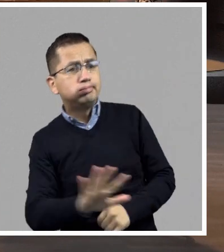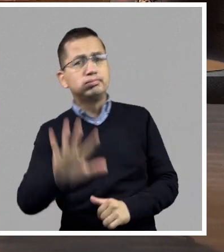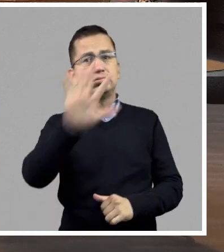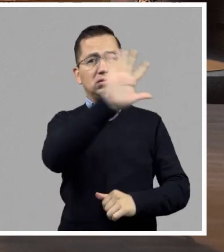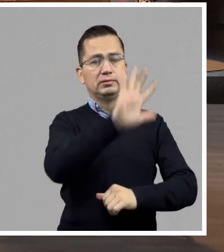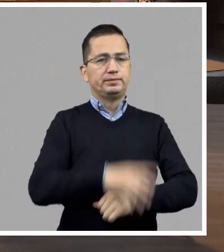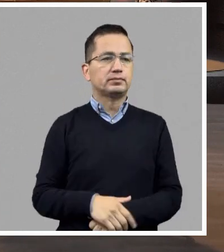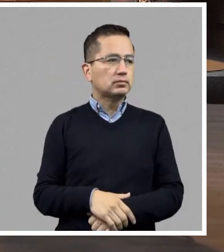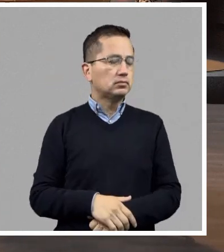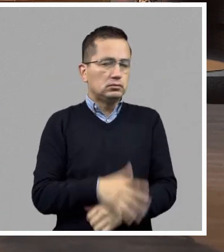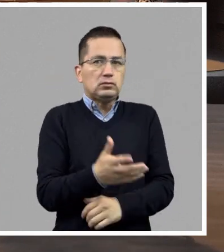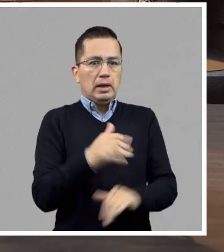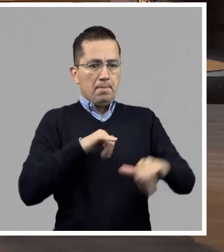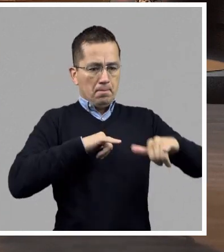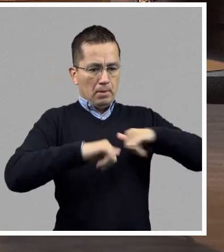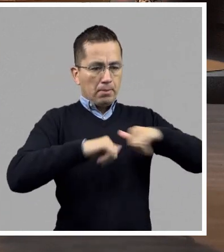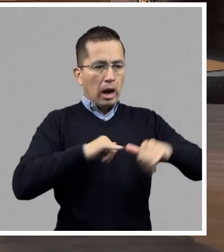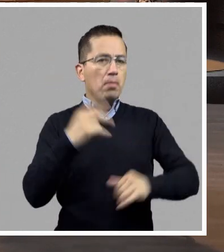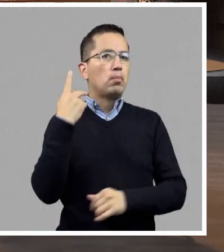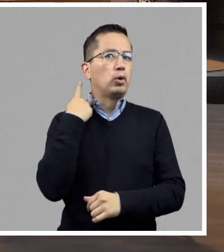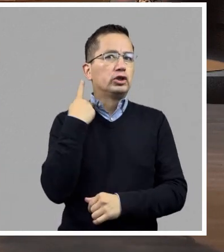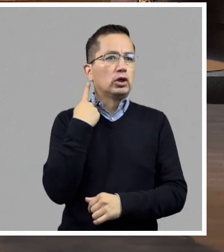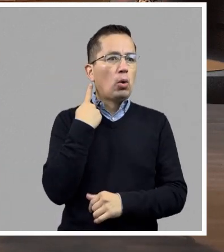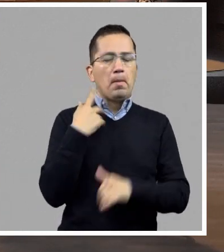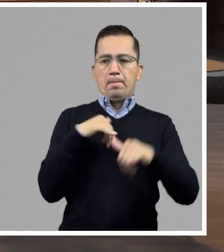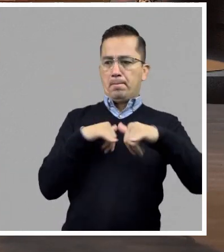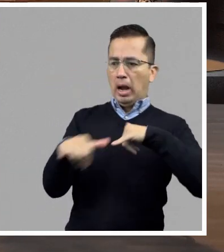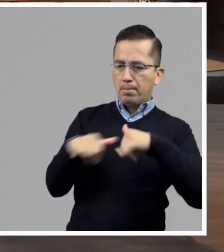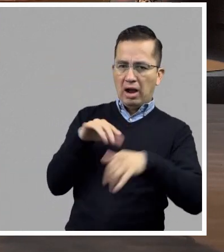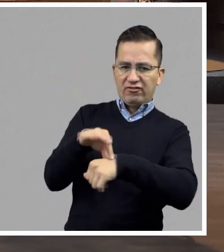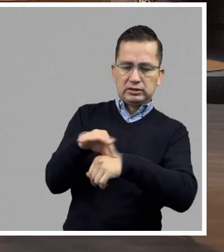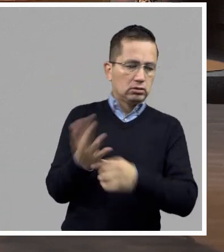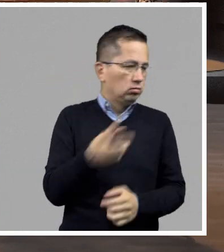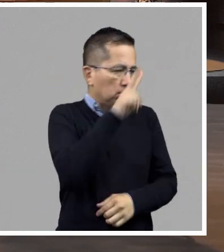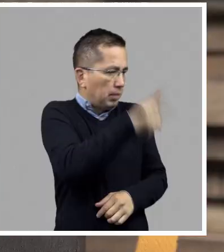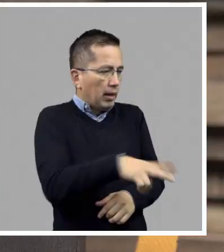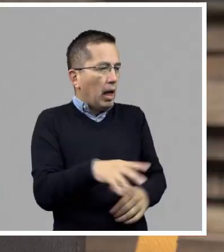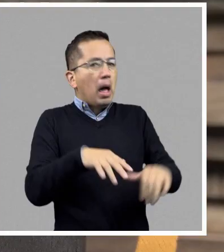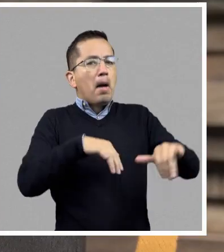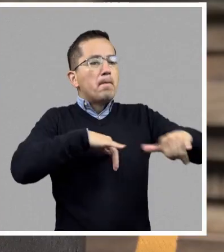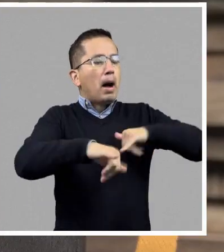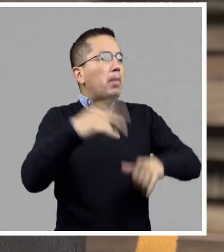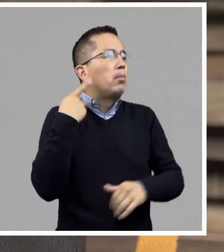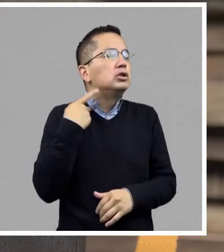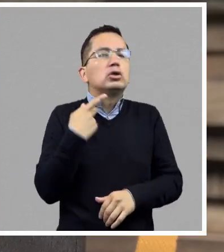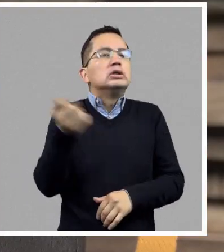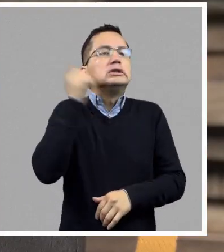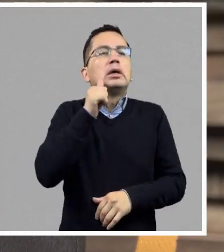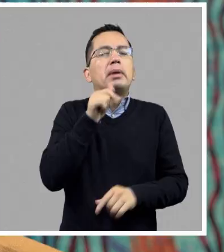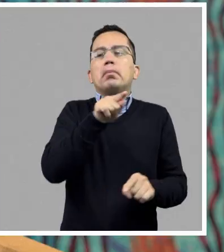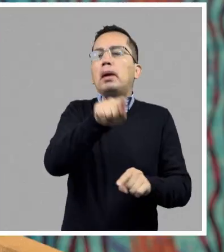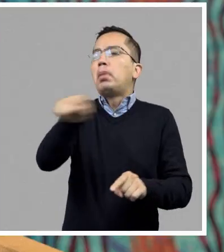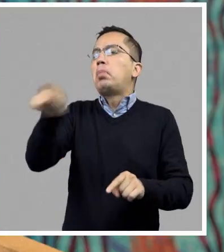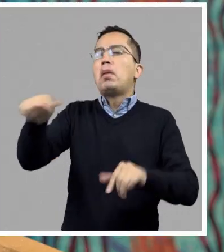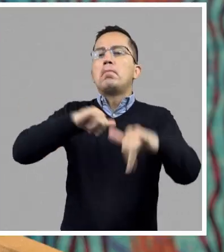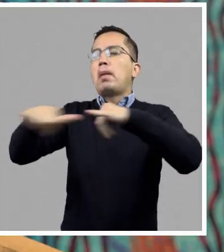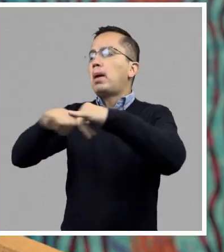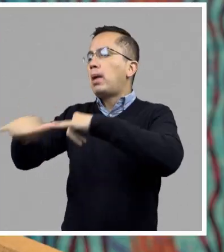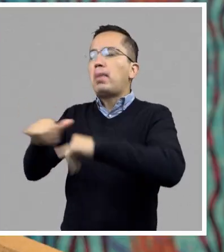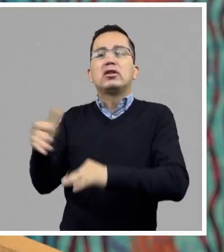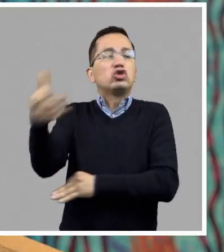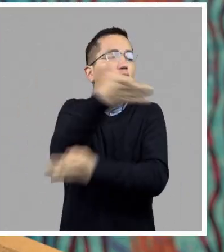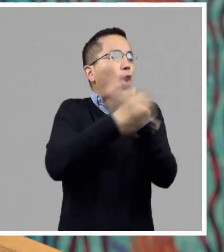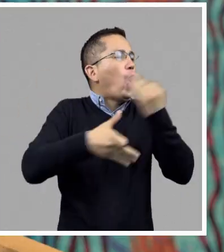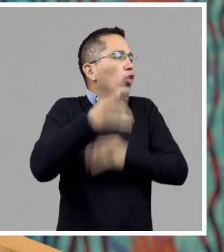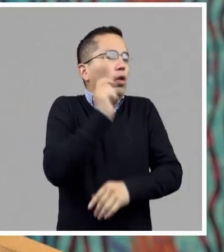decimos mapa político y mapa físico todos los mapas son políticos no entendemos Entonces los políticos de hecho lo que